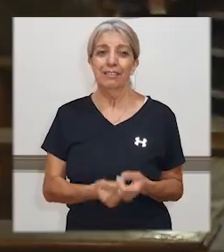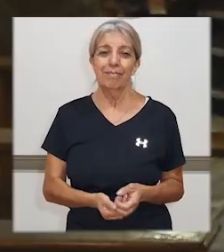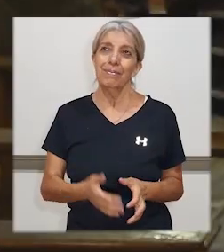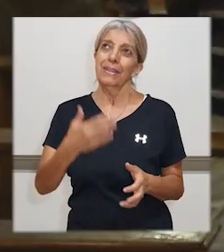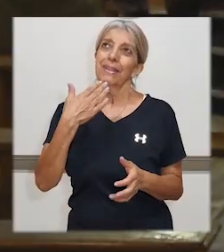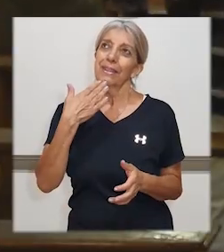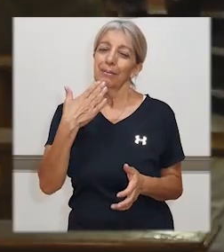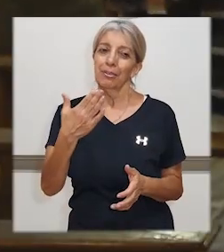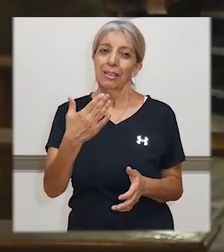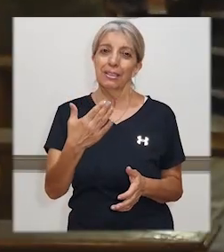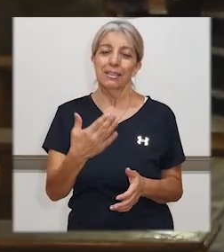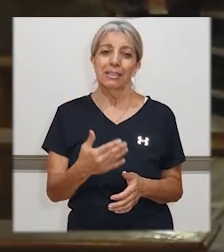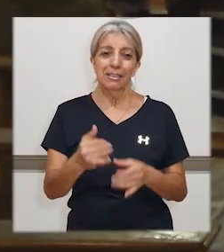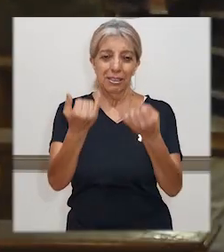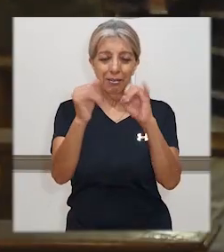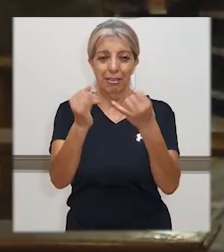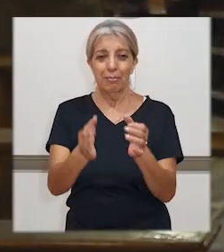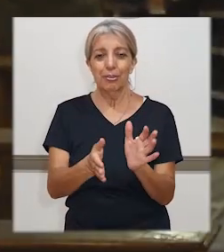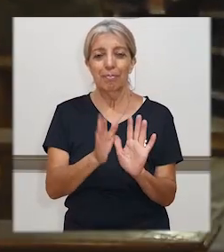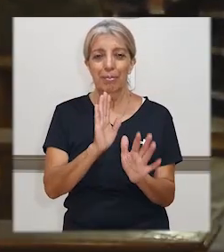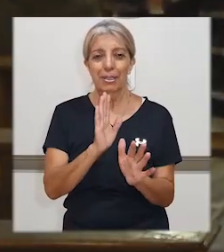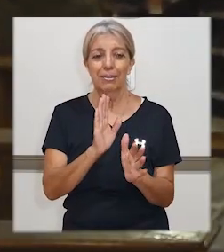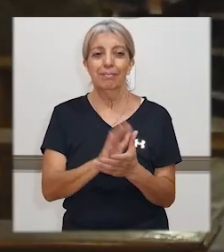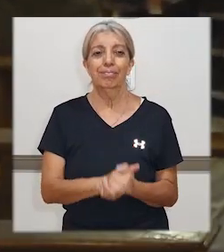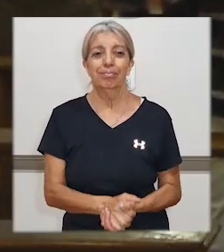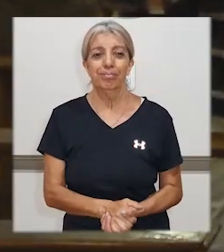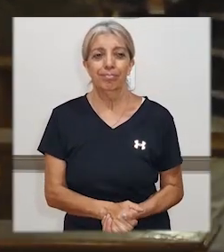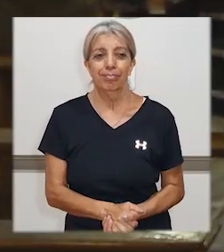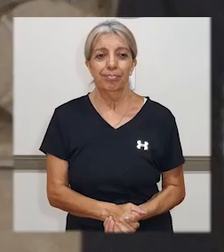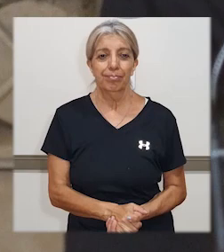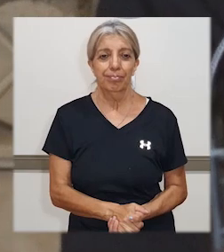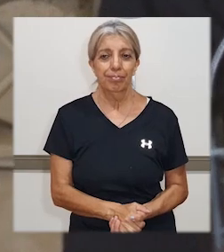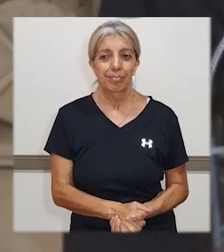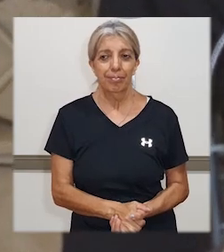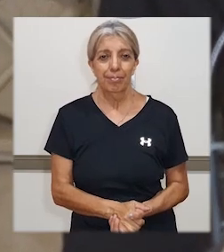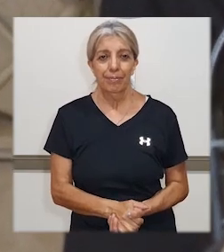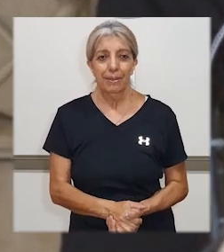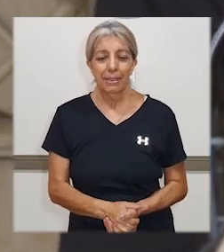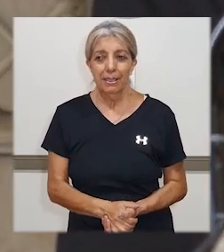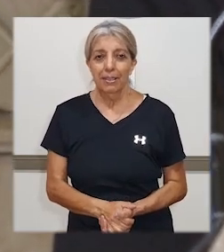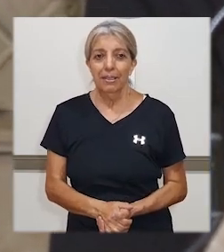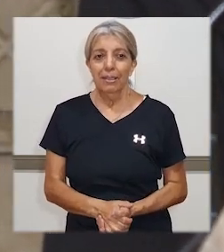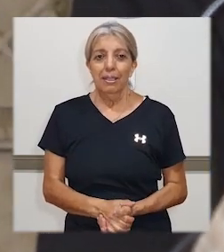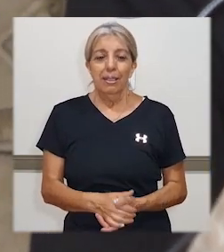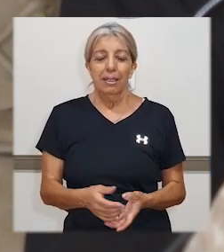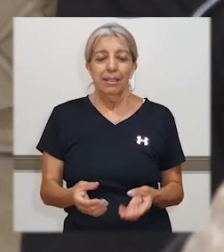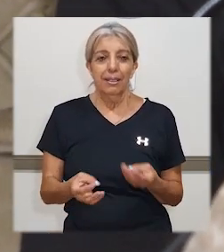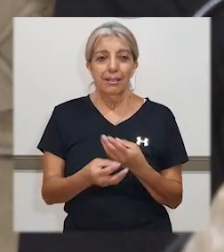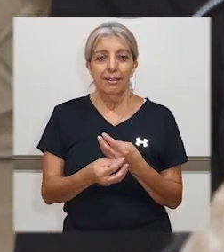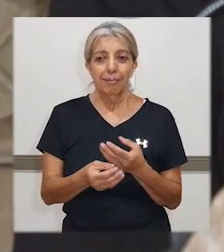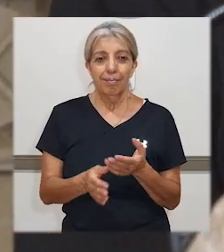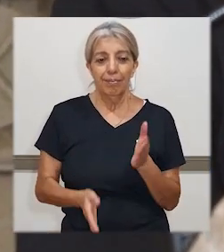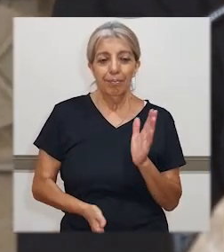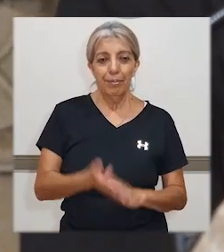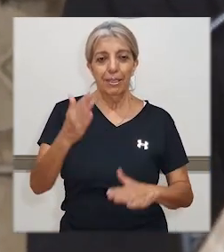paz. Demos gracias a Dios. Dios, hermanos, habiendo celebrado el amor y la misericordia de